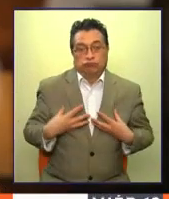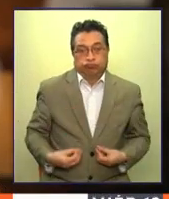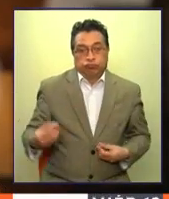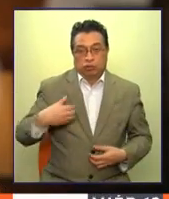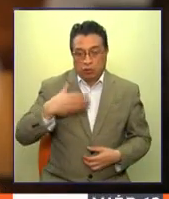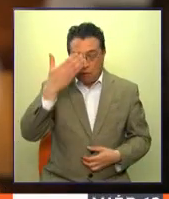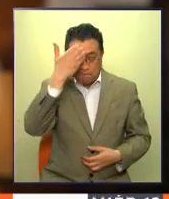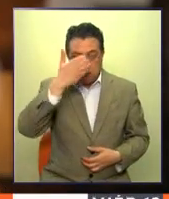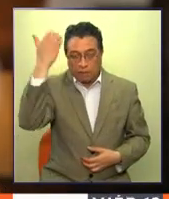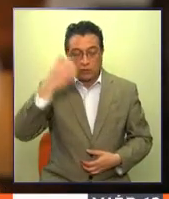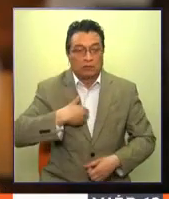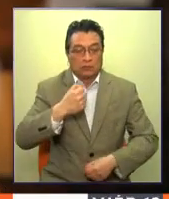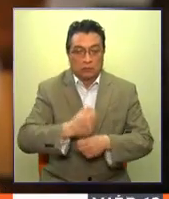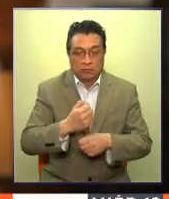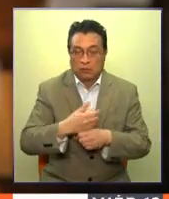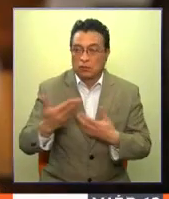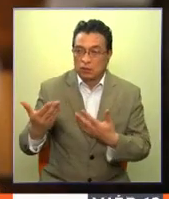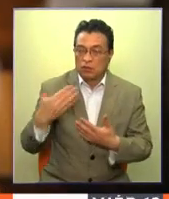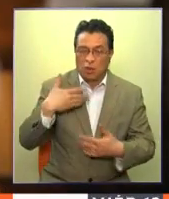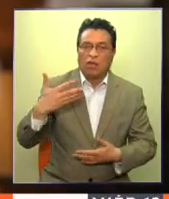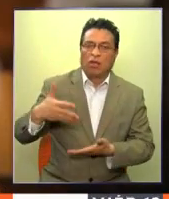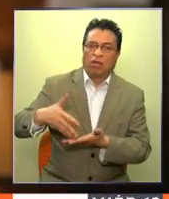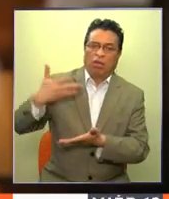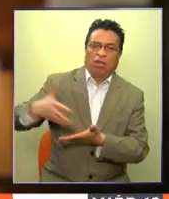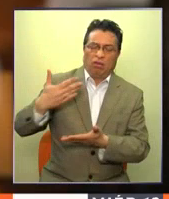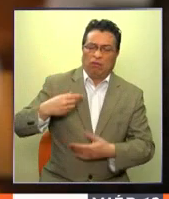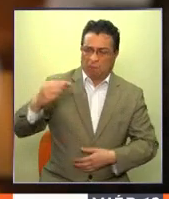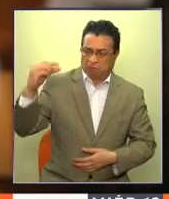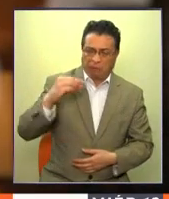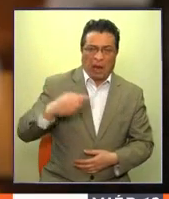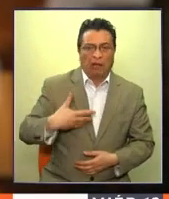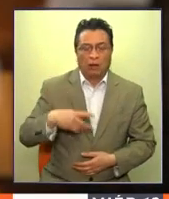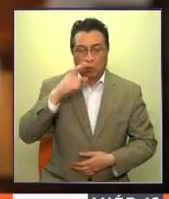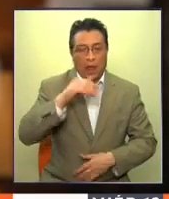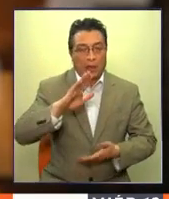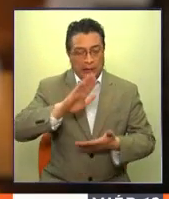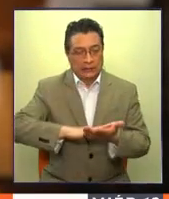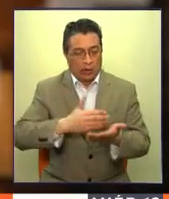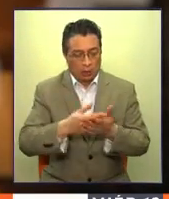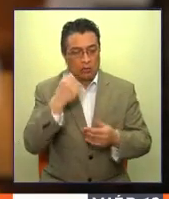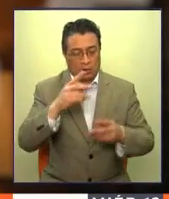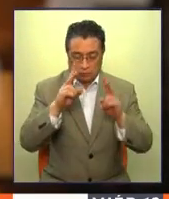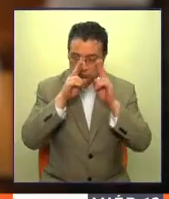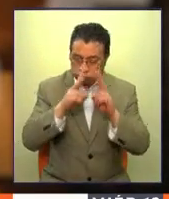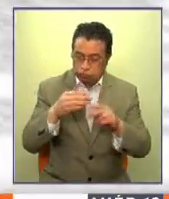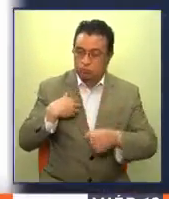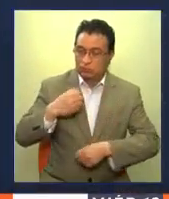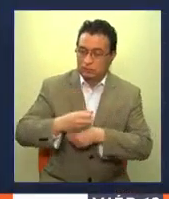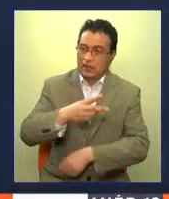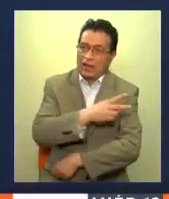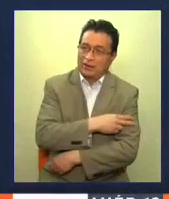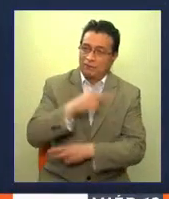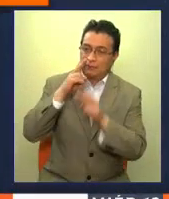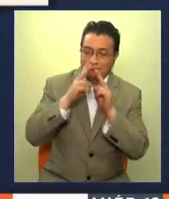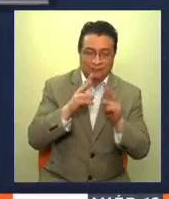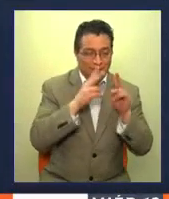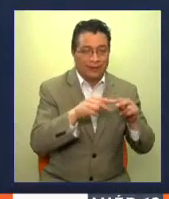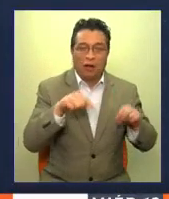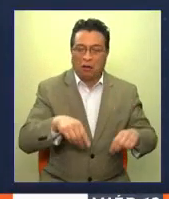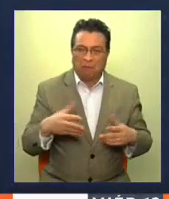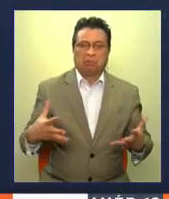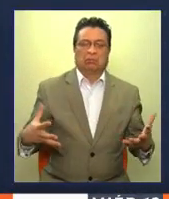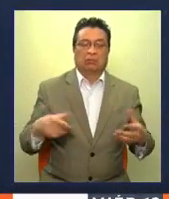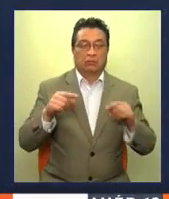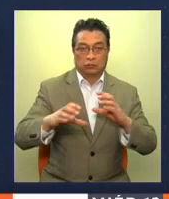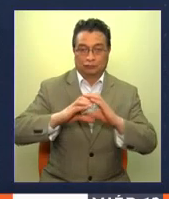profesionales, sobre todo de los tratos, de verdad, porque uno en el rubro salud acostumbra a tener un trato diferente de la jefatura. A través de este comunicado, la